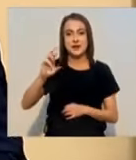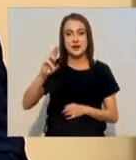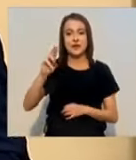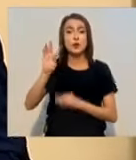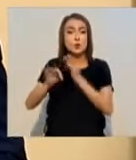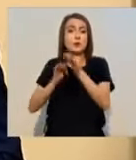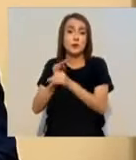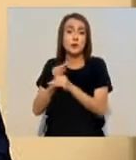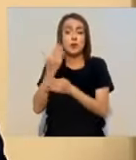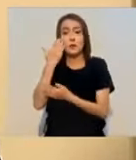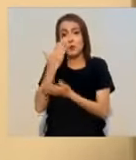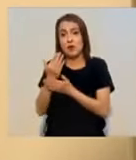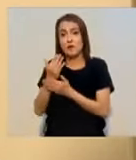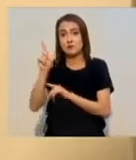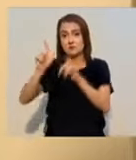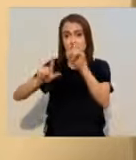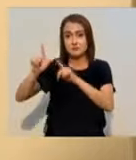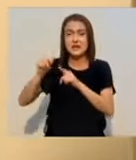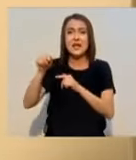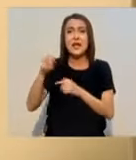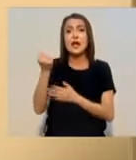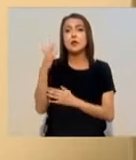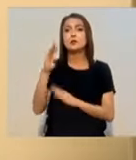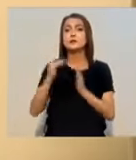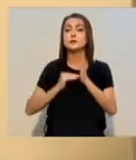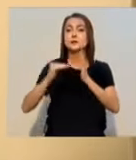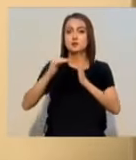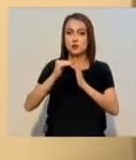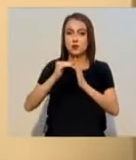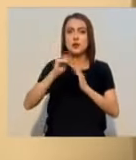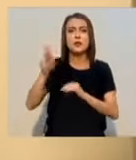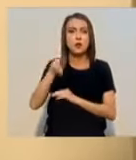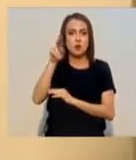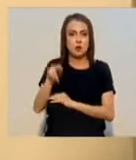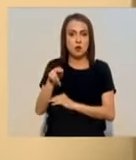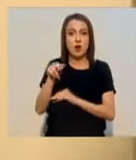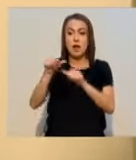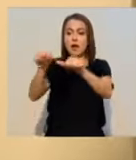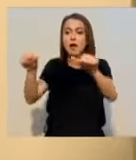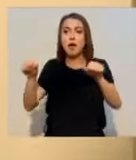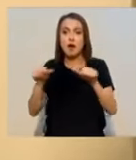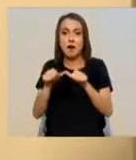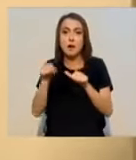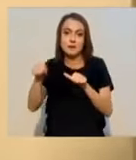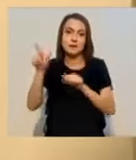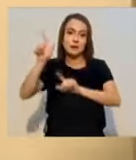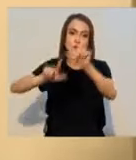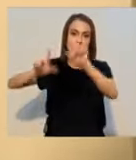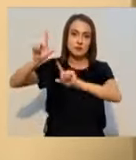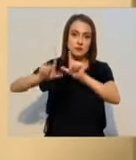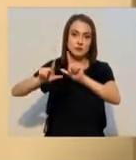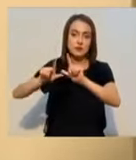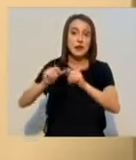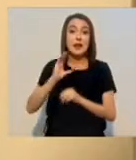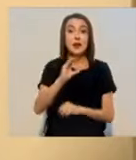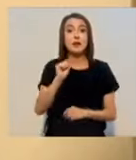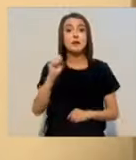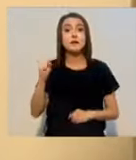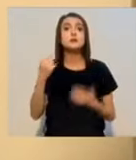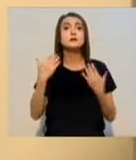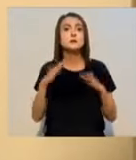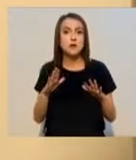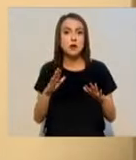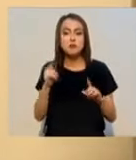abierto. Ahí se invirtieron 14 millones de colones en rehabilitar un área para el laboratorio y la caja